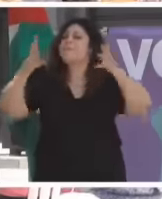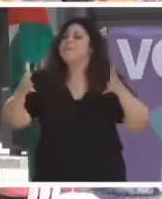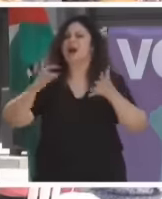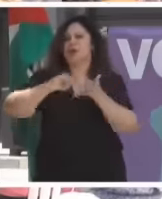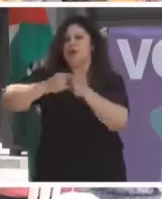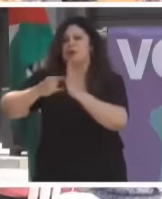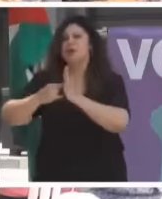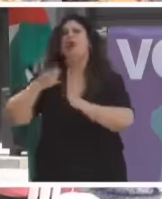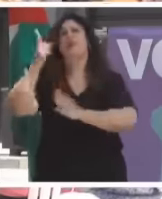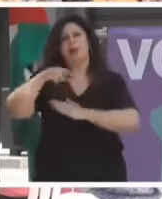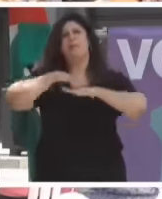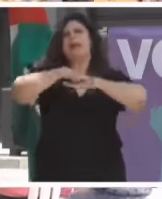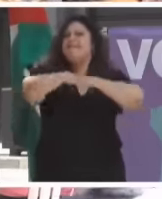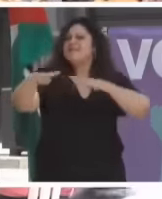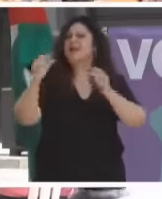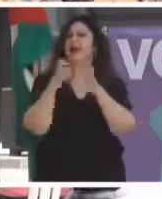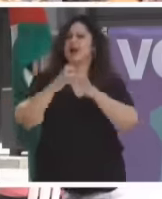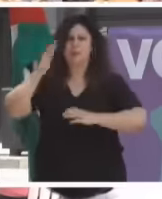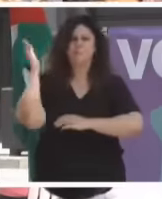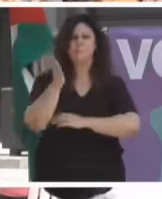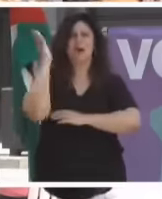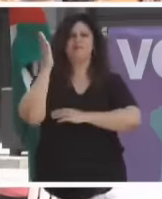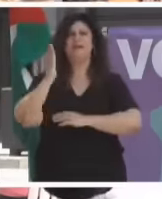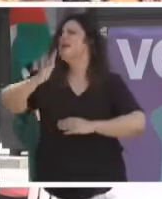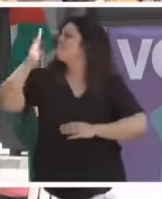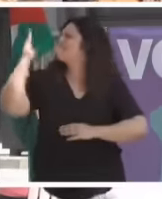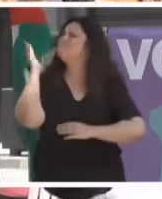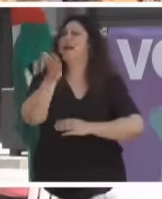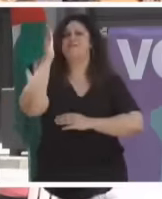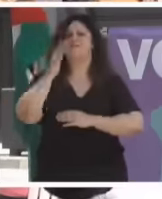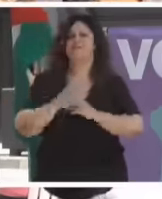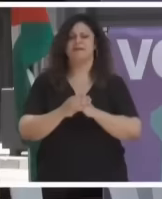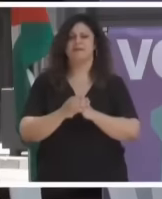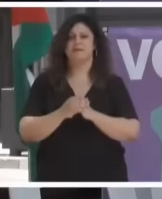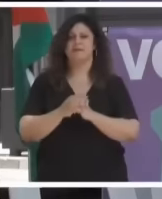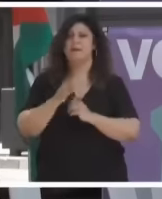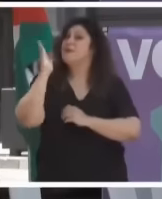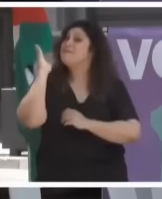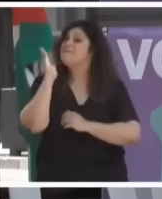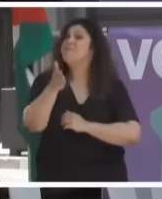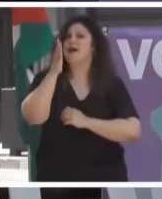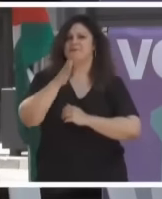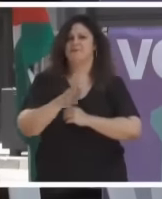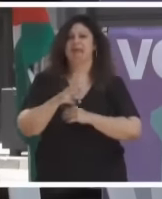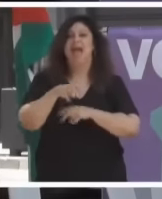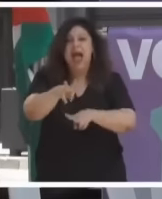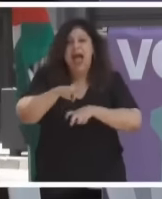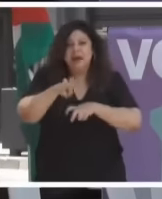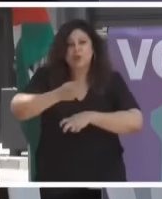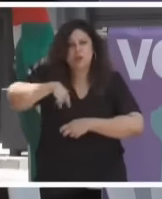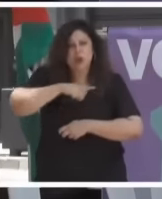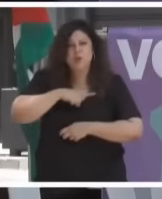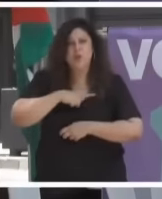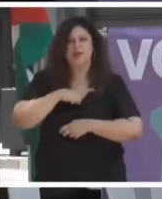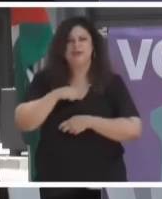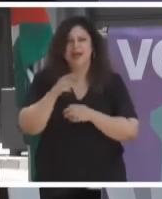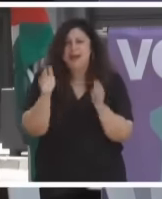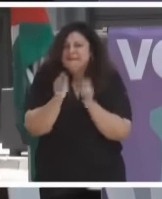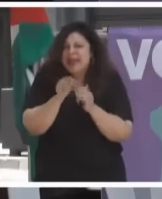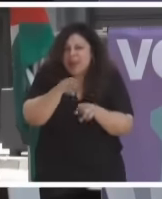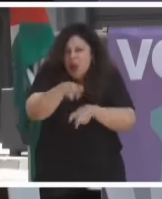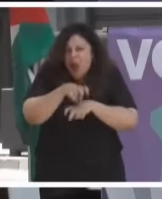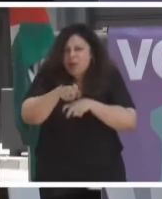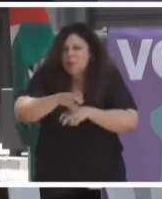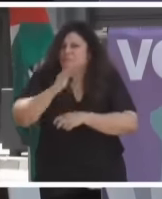están cargando la Vega de Granada, se la están cargando a costa también de nuestra agricultura, de nuestros pequeños